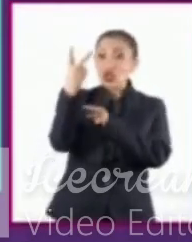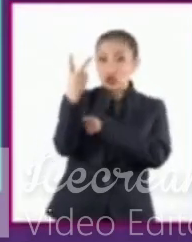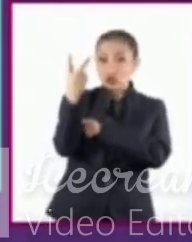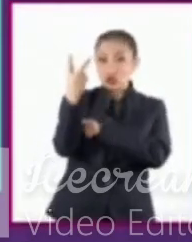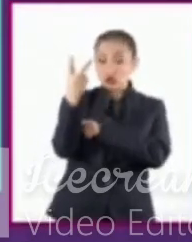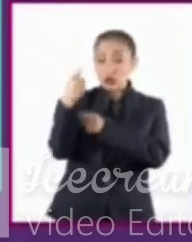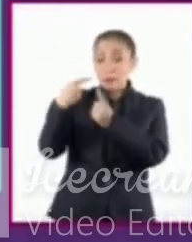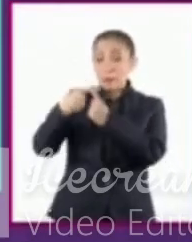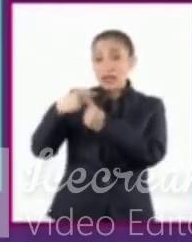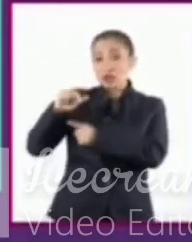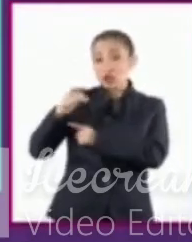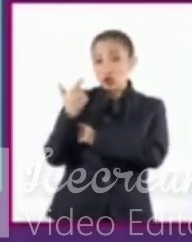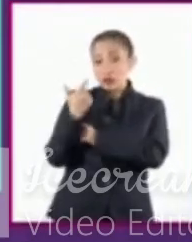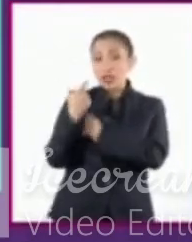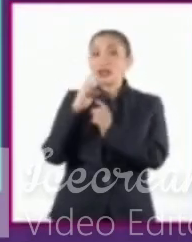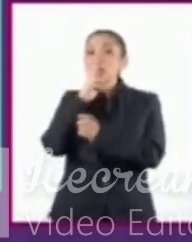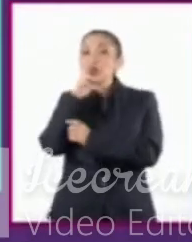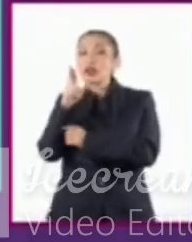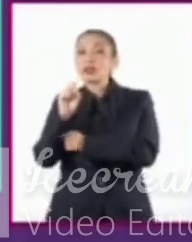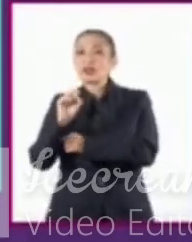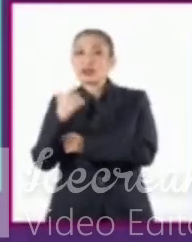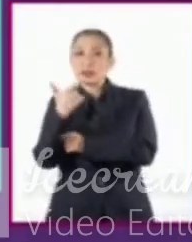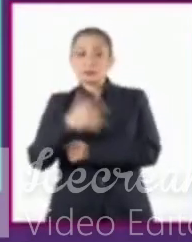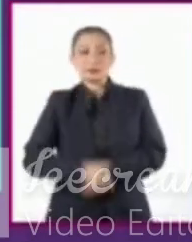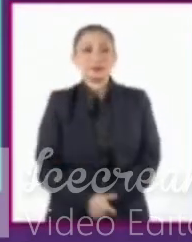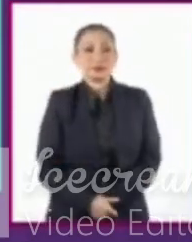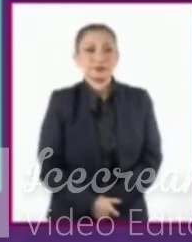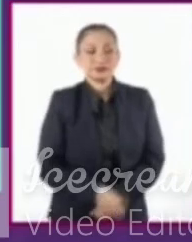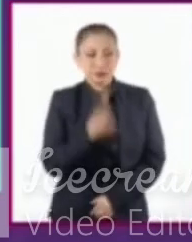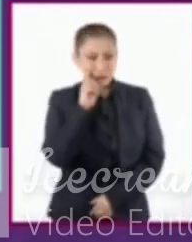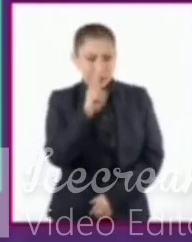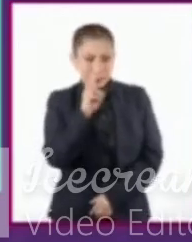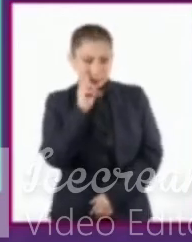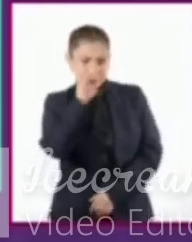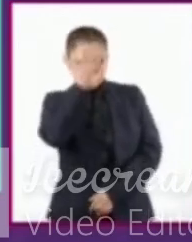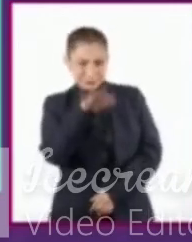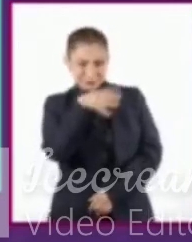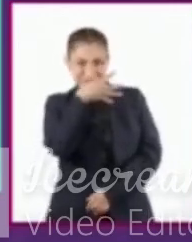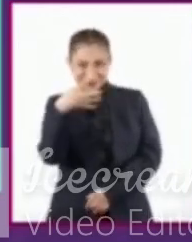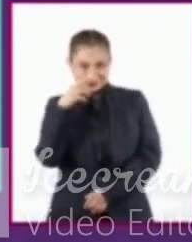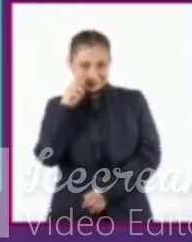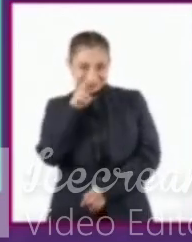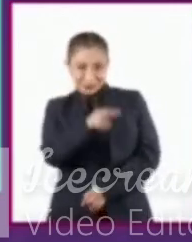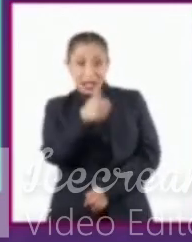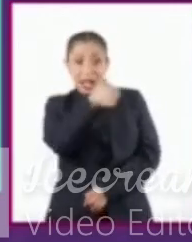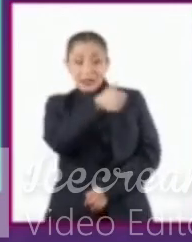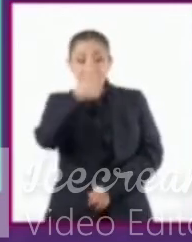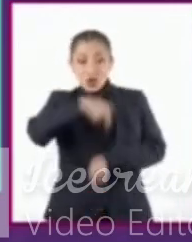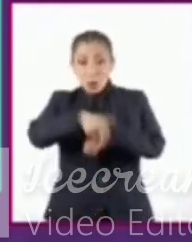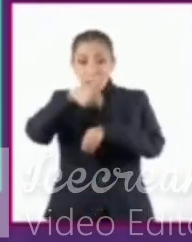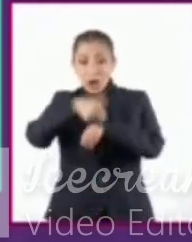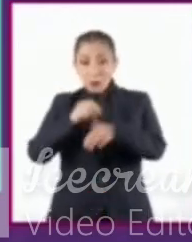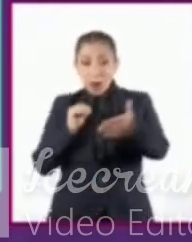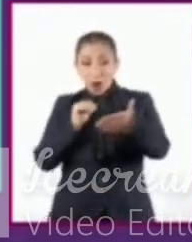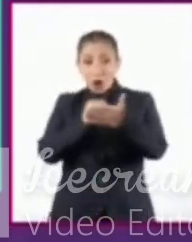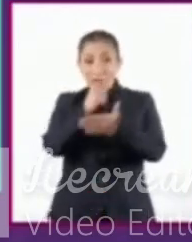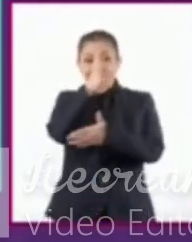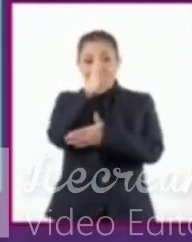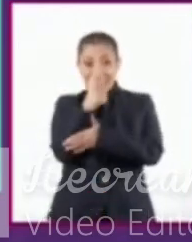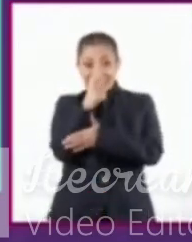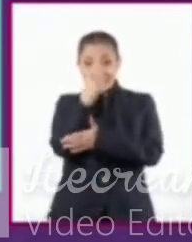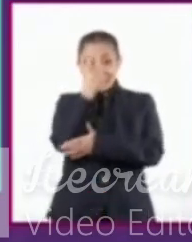cuadrado sumado con 12 es igual a 37. Como pueden observar en la tabla, Cada valor asignado a la incógnita